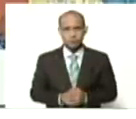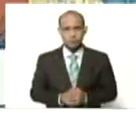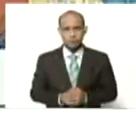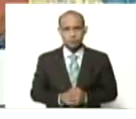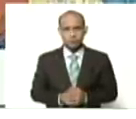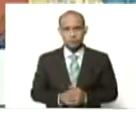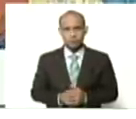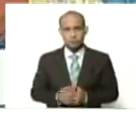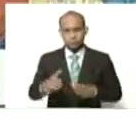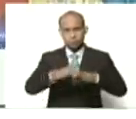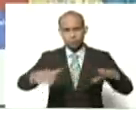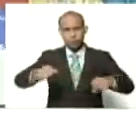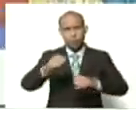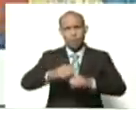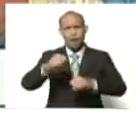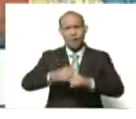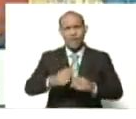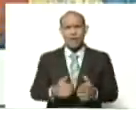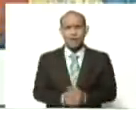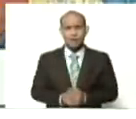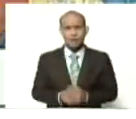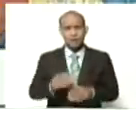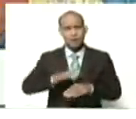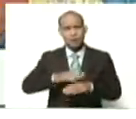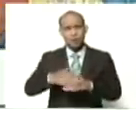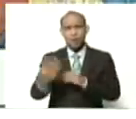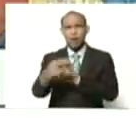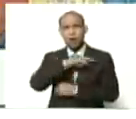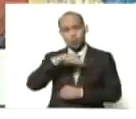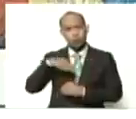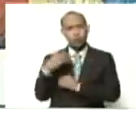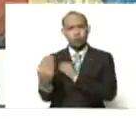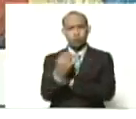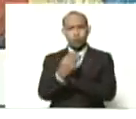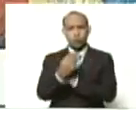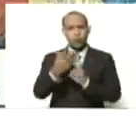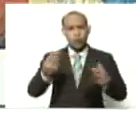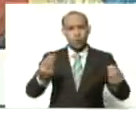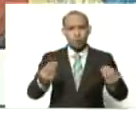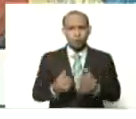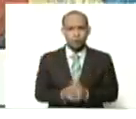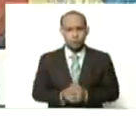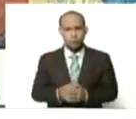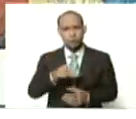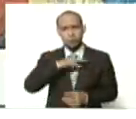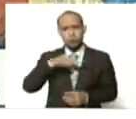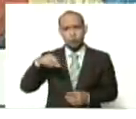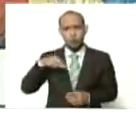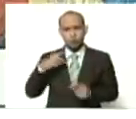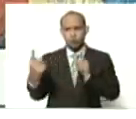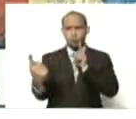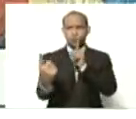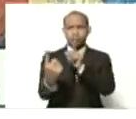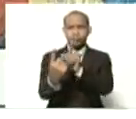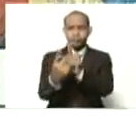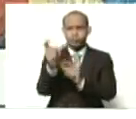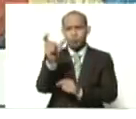Toco madera. Porque nos hemos cuidado. Nosotros hemos estado cerca de gente